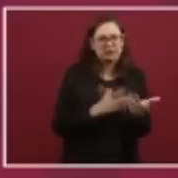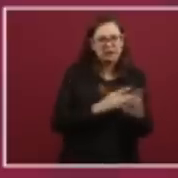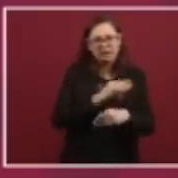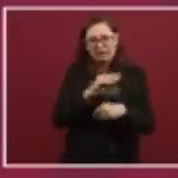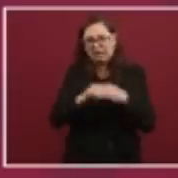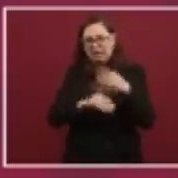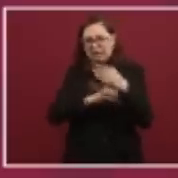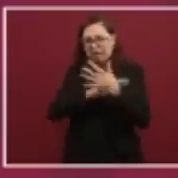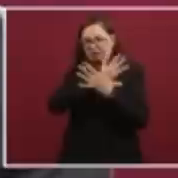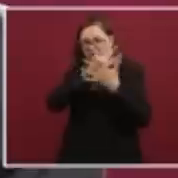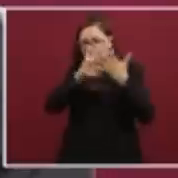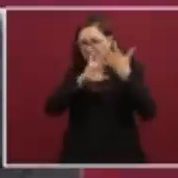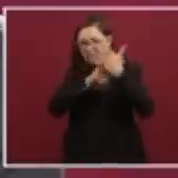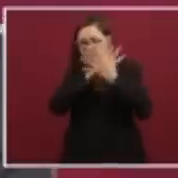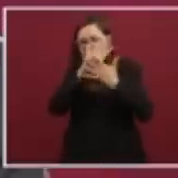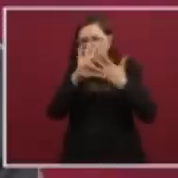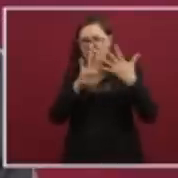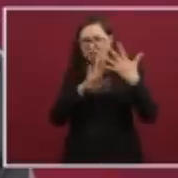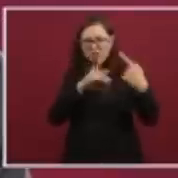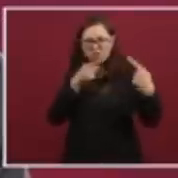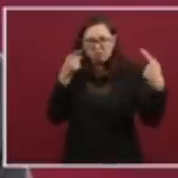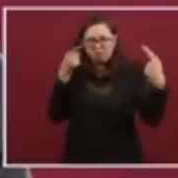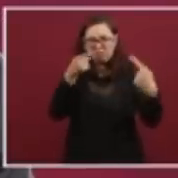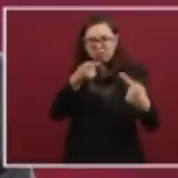escaramuzas y mucho menos en guerras